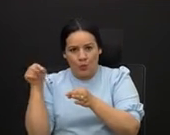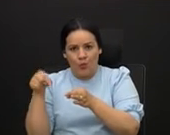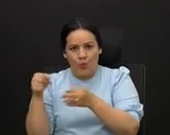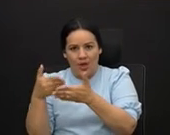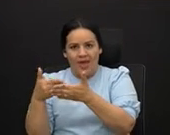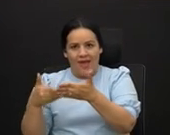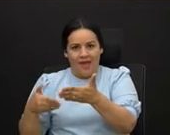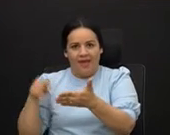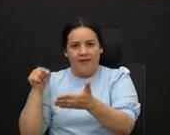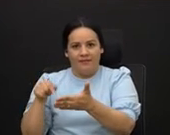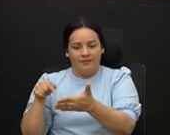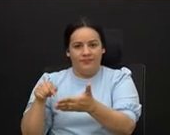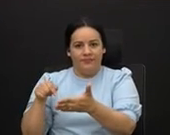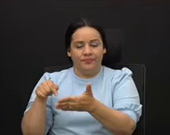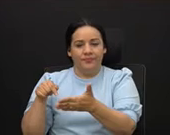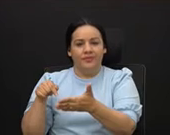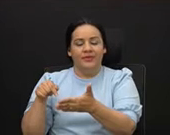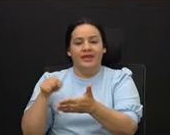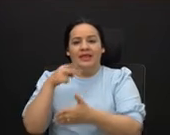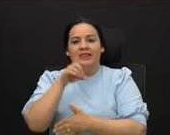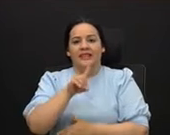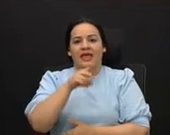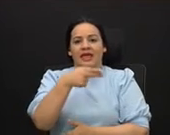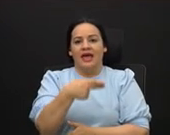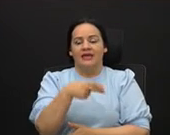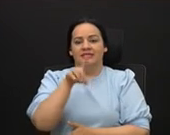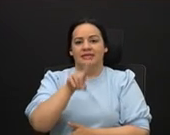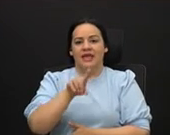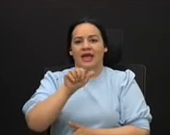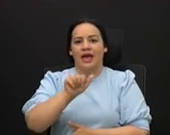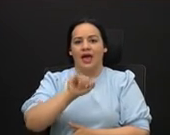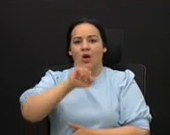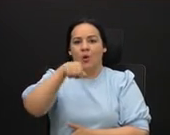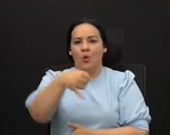que es el criterio DH-DAJ